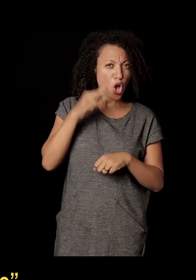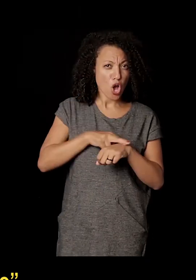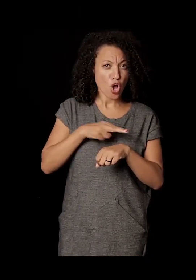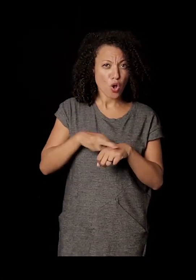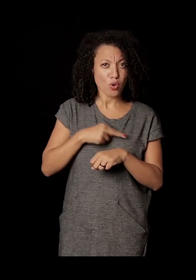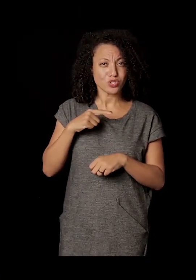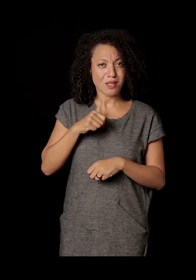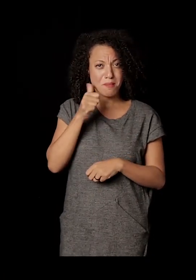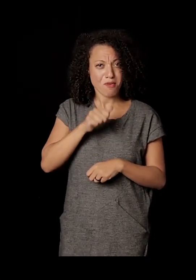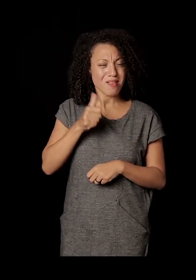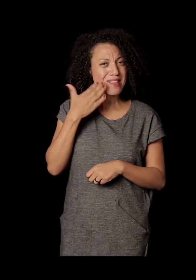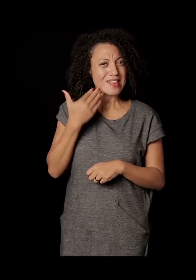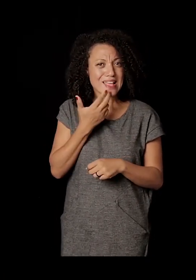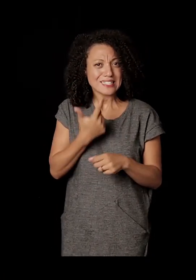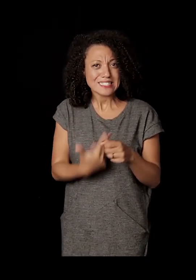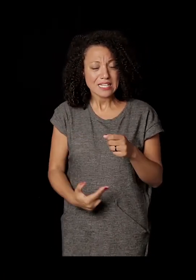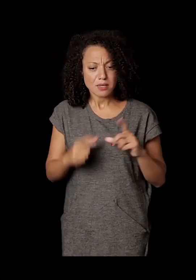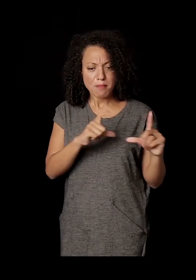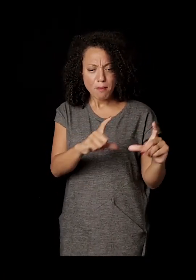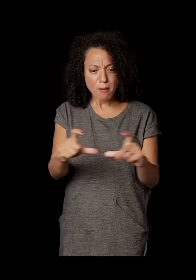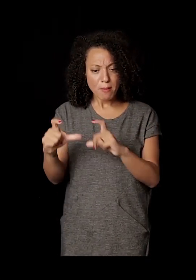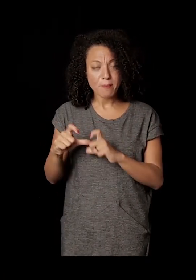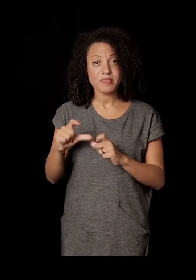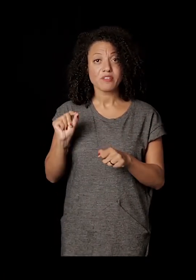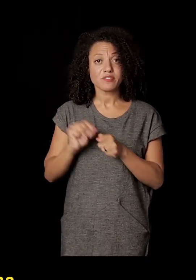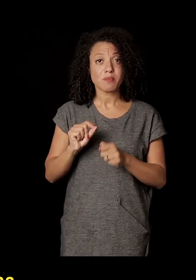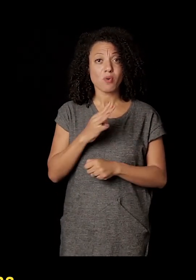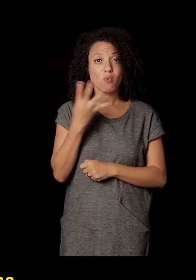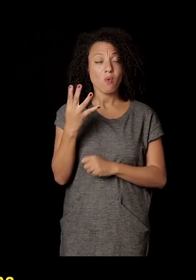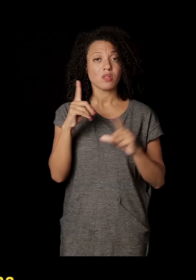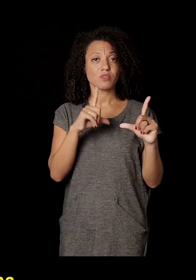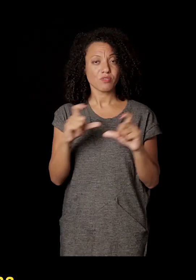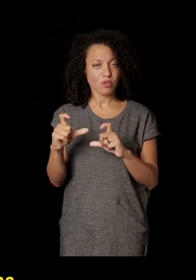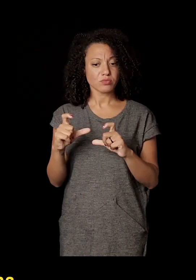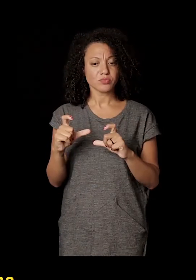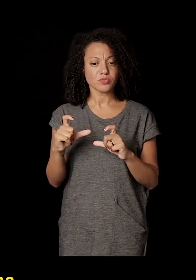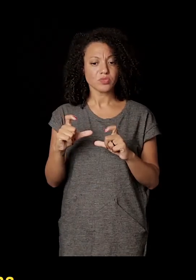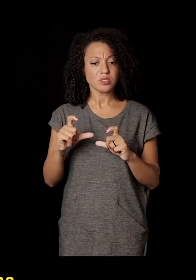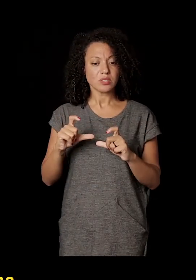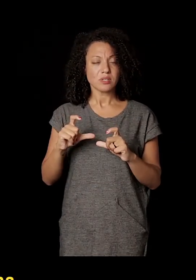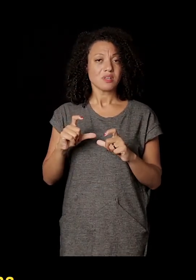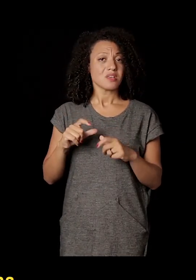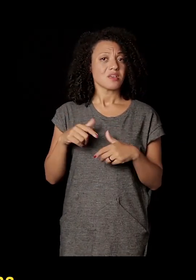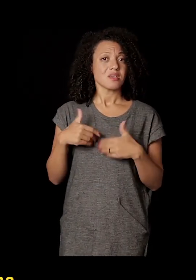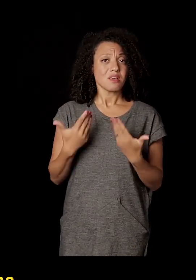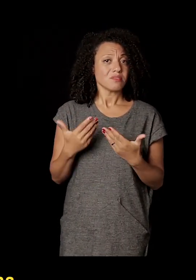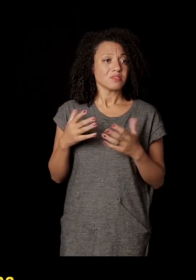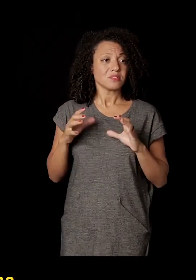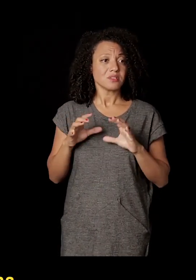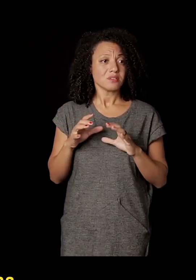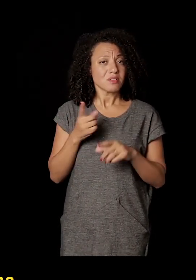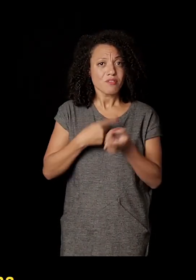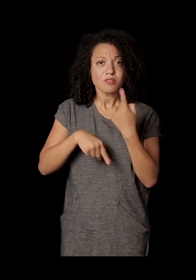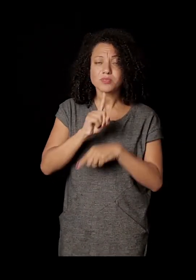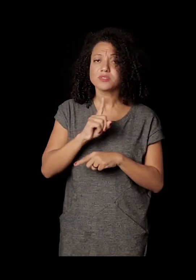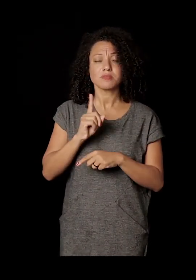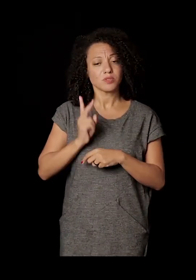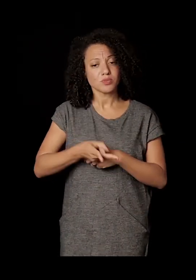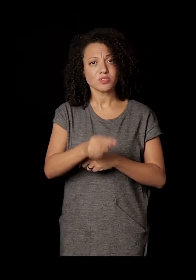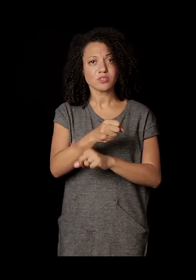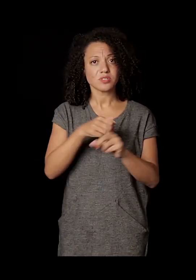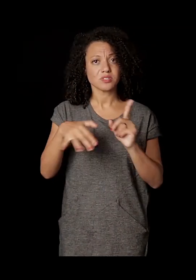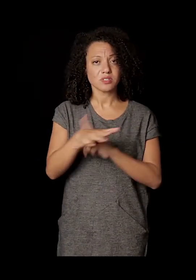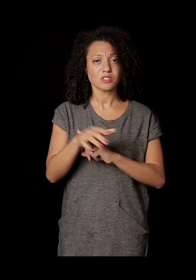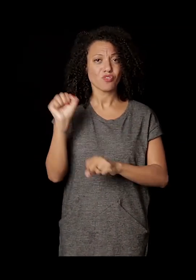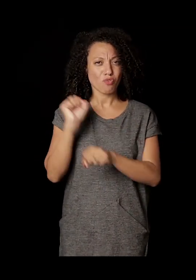está, y nos vamos, o vamos, le escuchamos, le hacemos cuatro fotos, y no, sino que más bien darle la vuelta, como igual tocarle a la sociedad y a la gente que pase